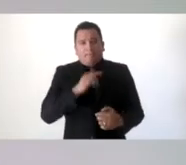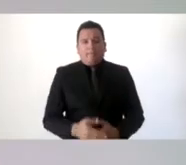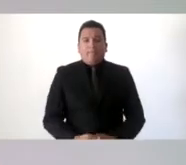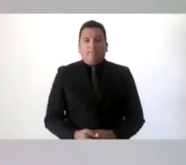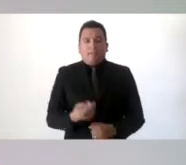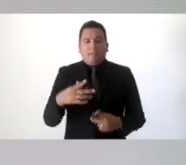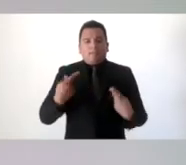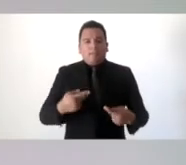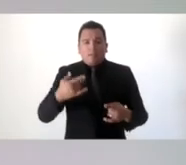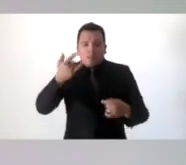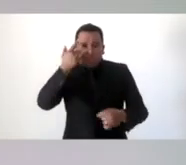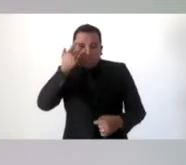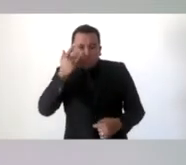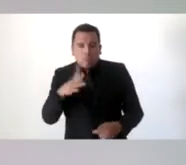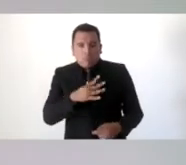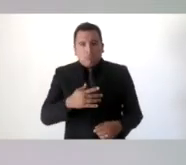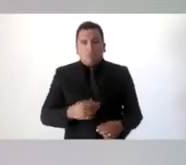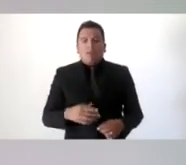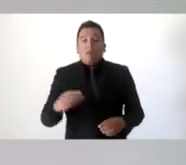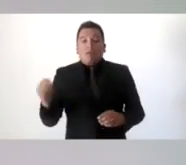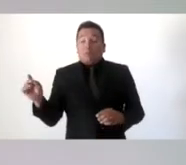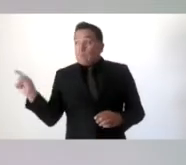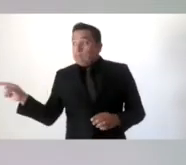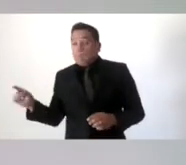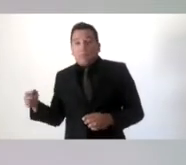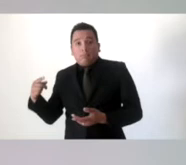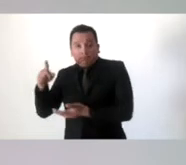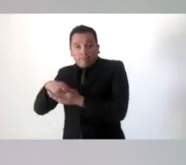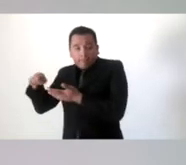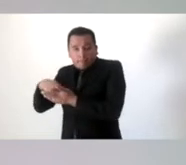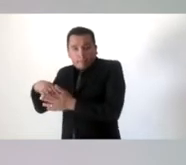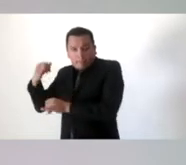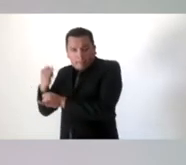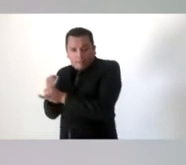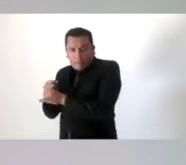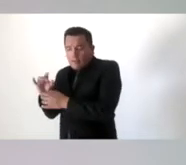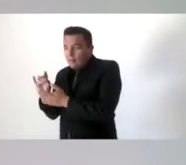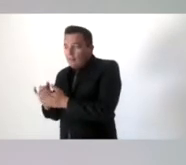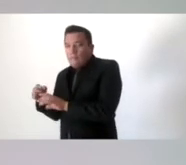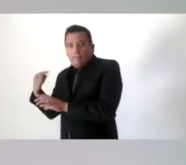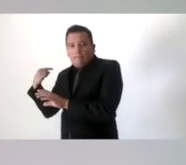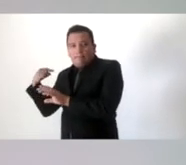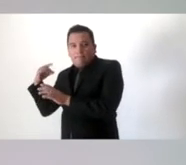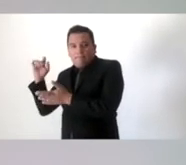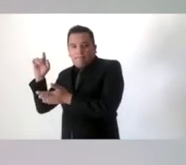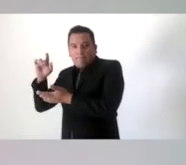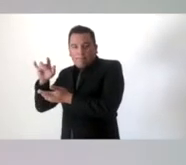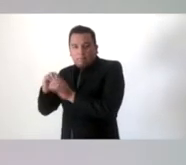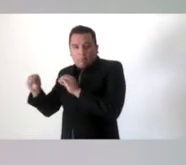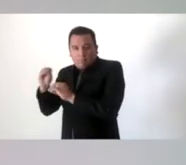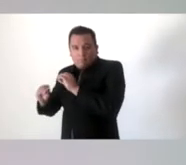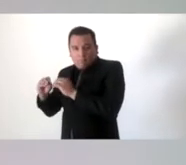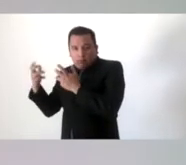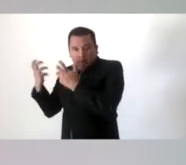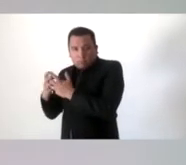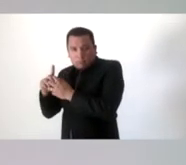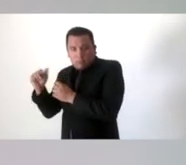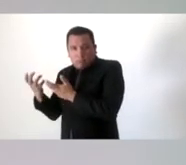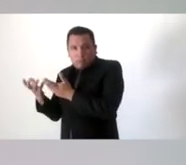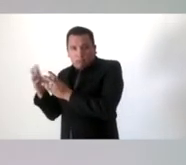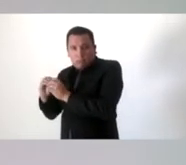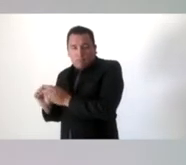el voto en el transcurso de cuando vaya llegando o ya una vez emitido cuando se encuentre encriptado en los sistemas